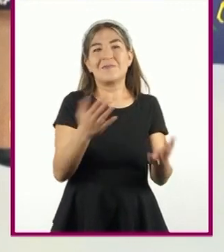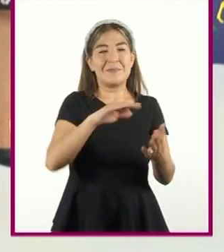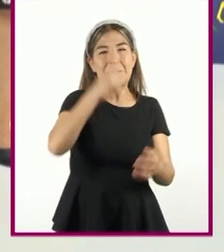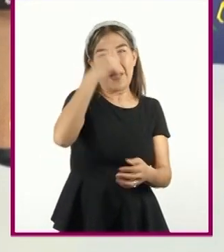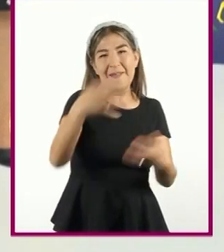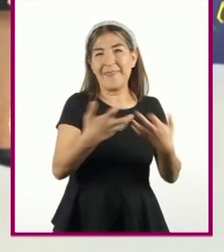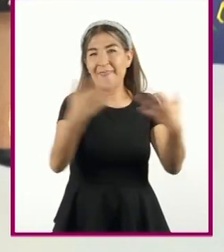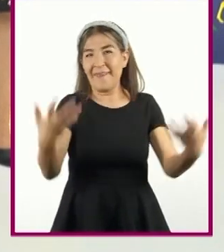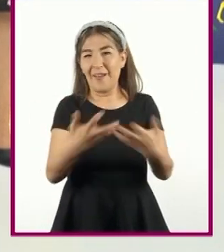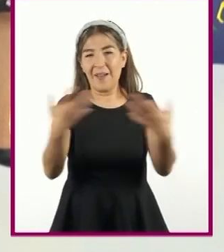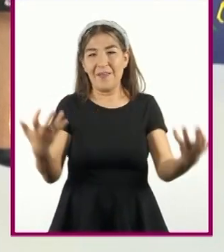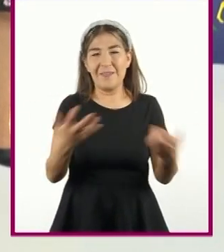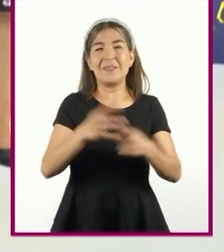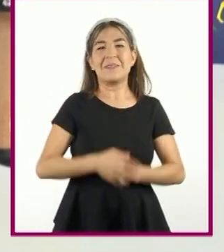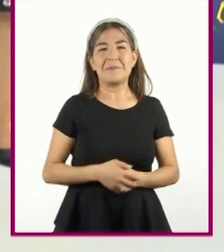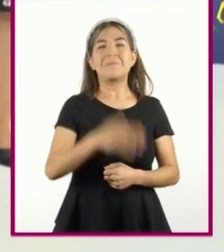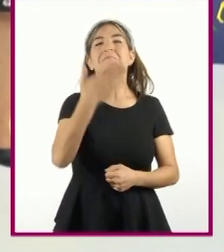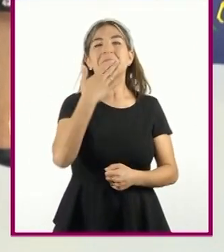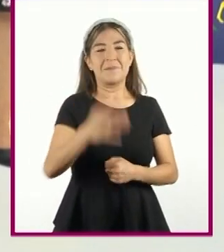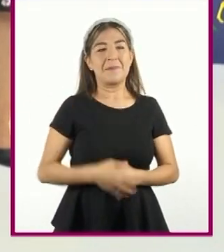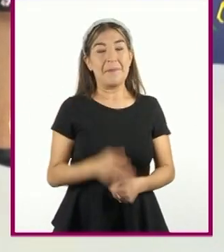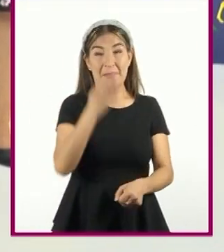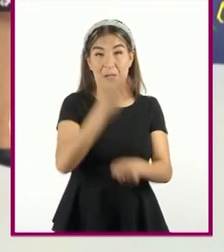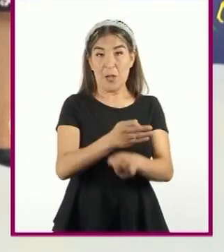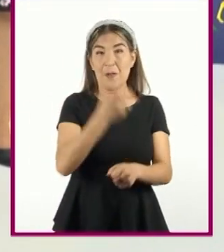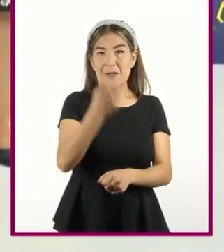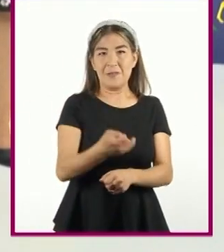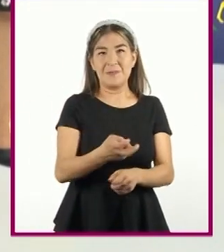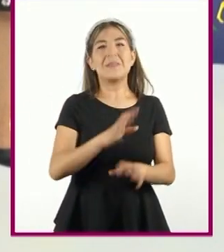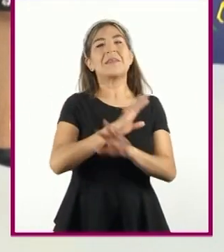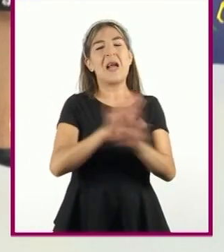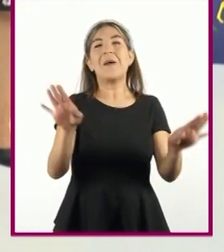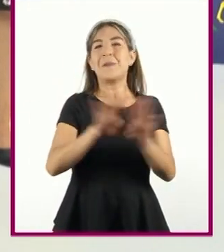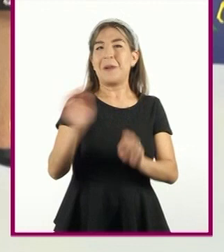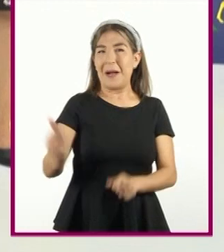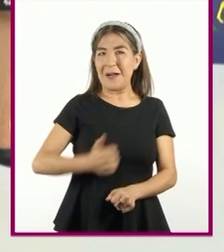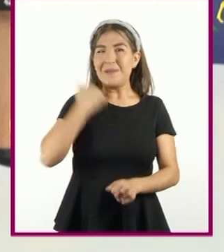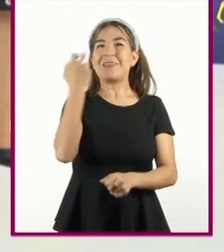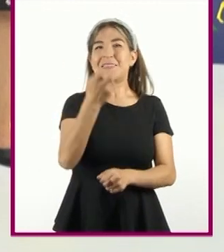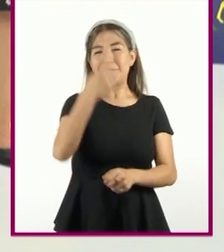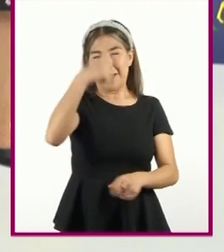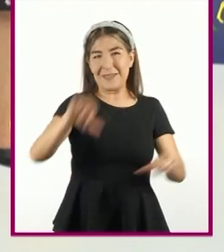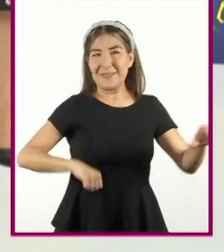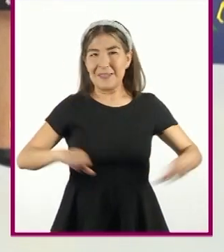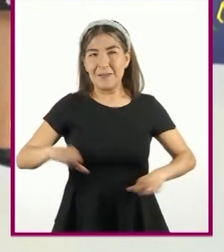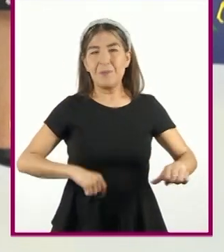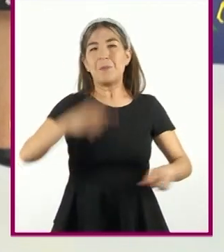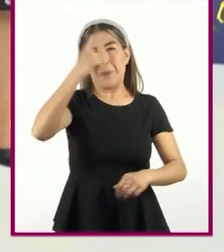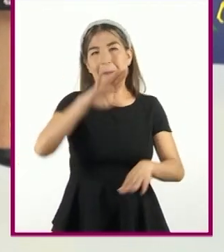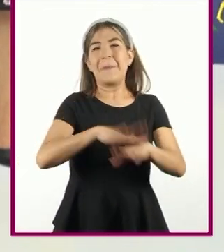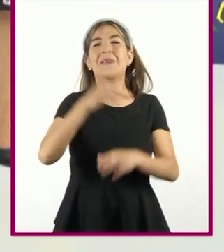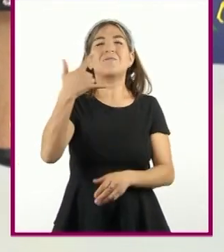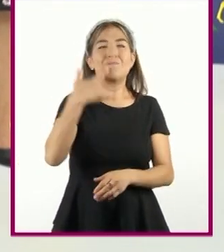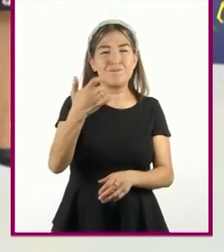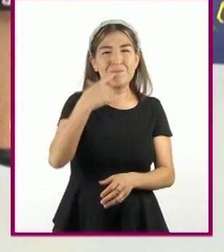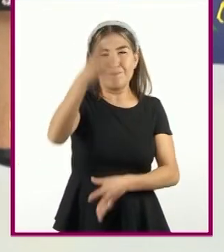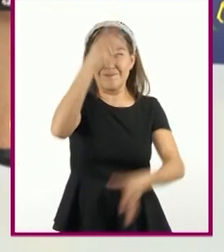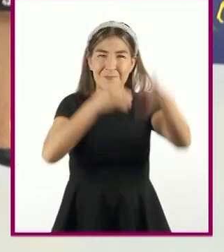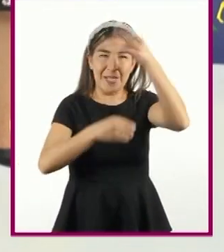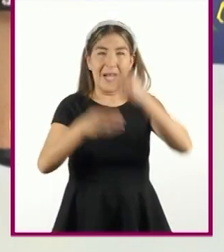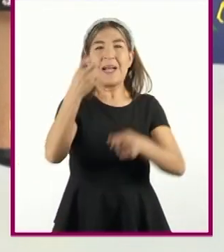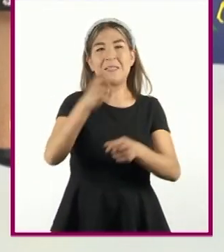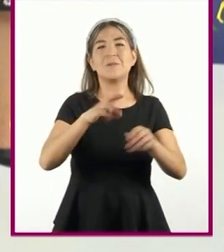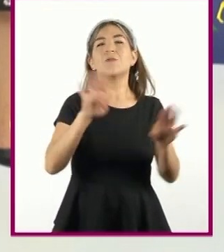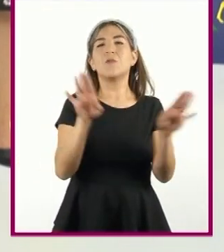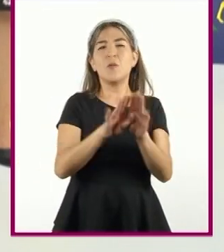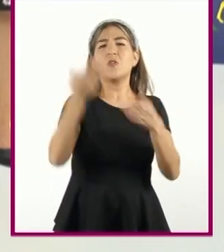Muy bien, me parece que esto fue un excelente ejercicio para reforzar lo aprendido